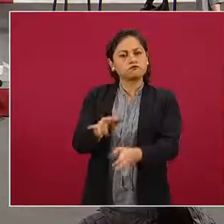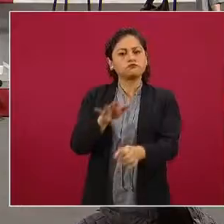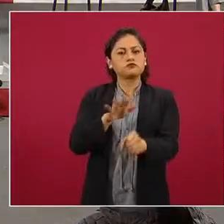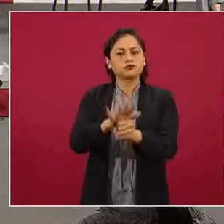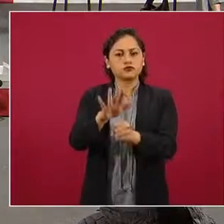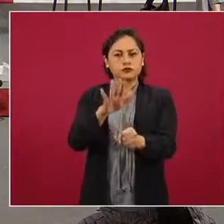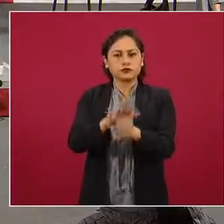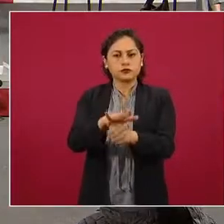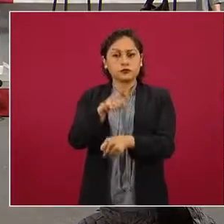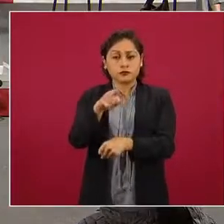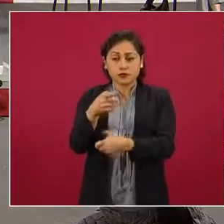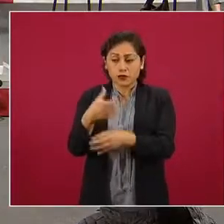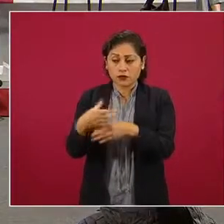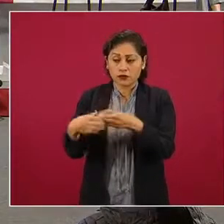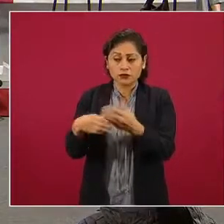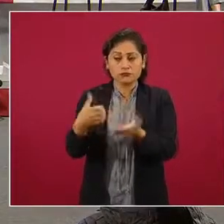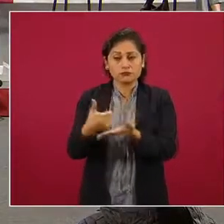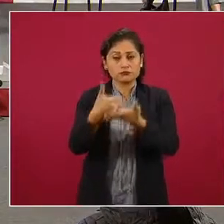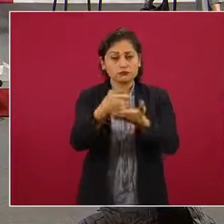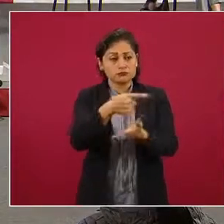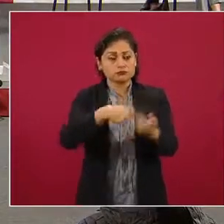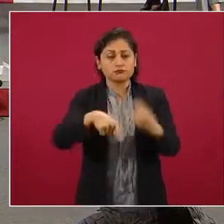días.